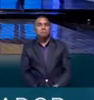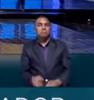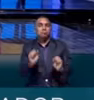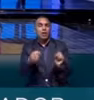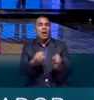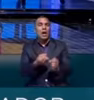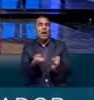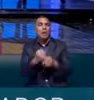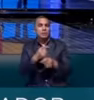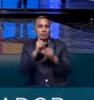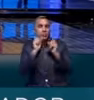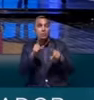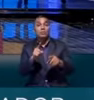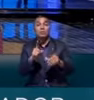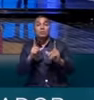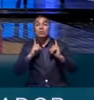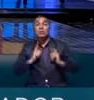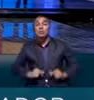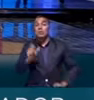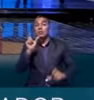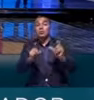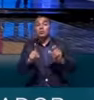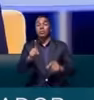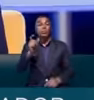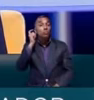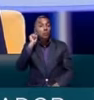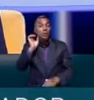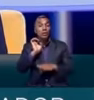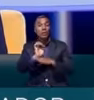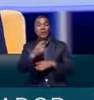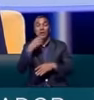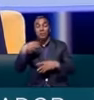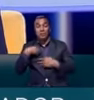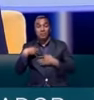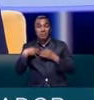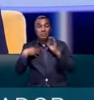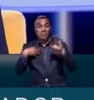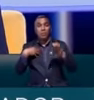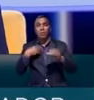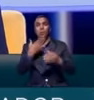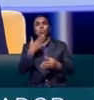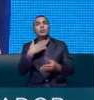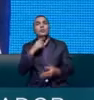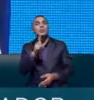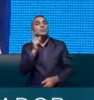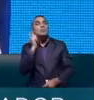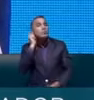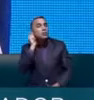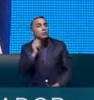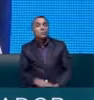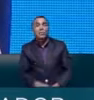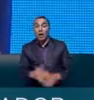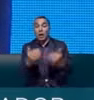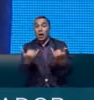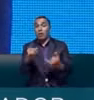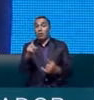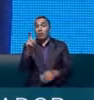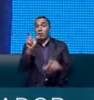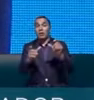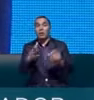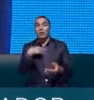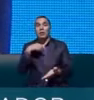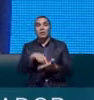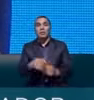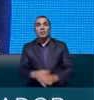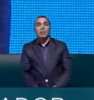corresponde hacerla, señora ministra, el estado de salud de la paciente, la ecuatoriana, que fue diagnosticada con coronavirus. ¿Cuál es actualmente? Bueno, actualmente la paciente